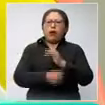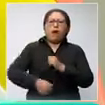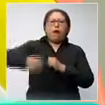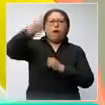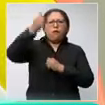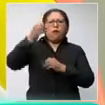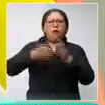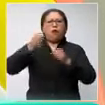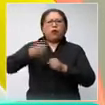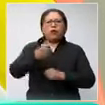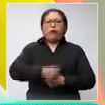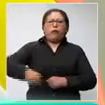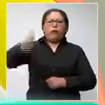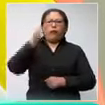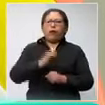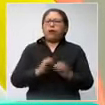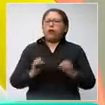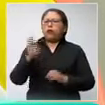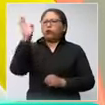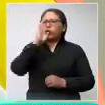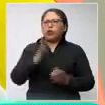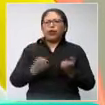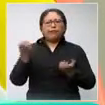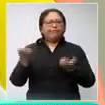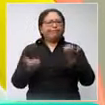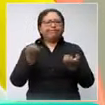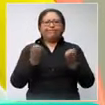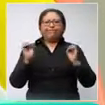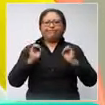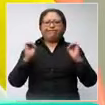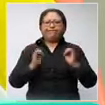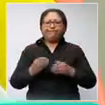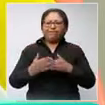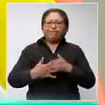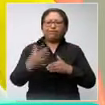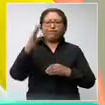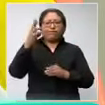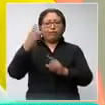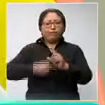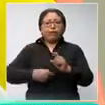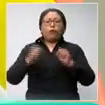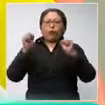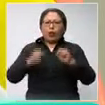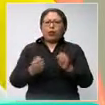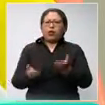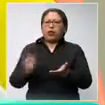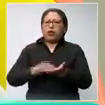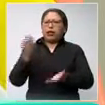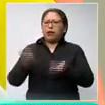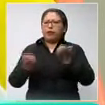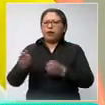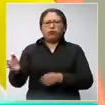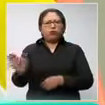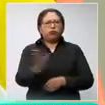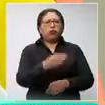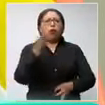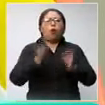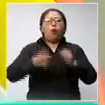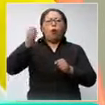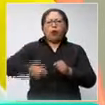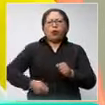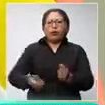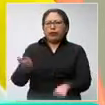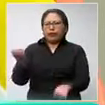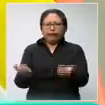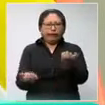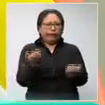cuando el Tribunal Supremo estaba a cargo, se haga los próximos 6 meses. Necesitamos hacer una evaluación del desempeño de los jueces. Se ha encontrado, la primera